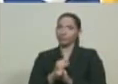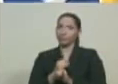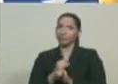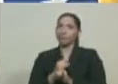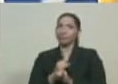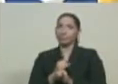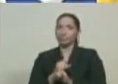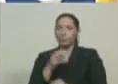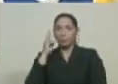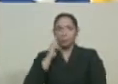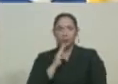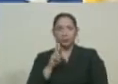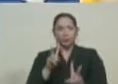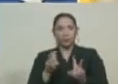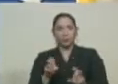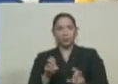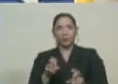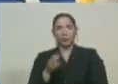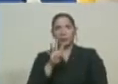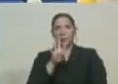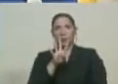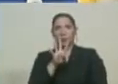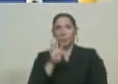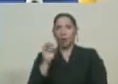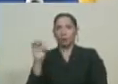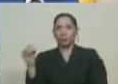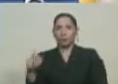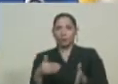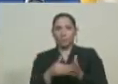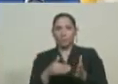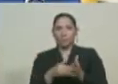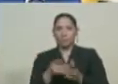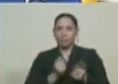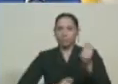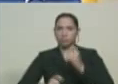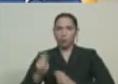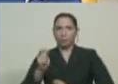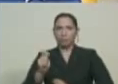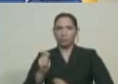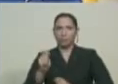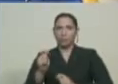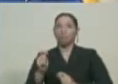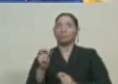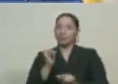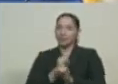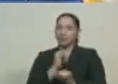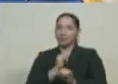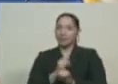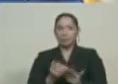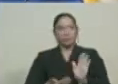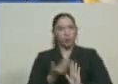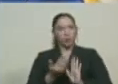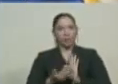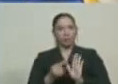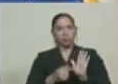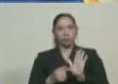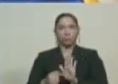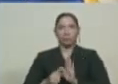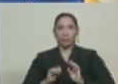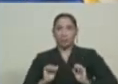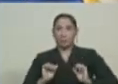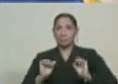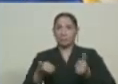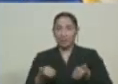bolívar soberano con más de 400 mil transacciones y operaciones vía electrónica. Y es importante además destacar que comienza el